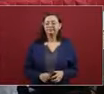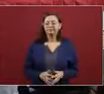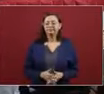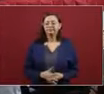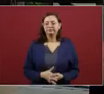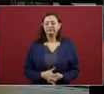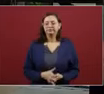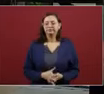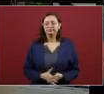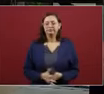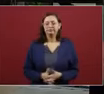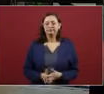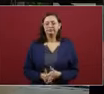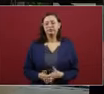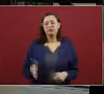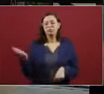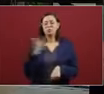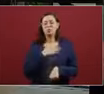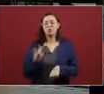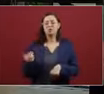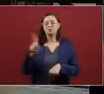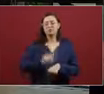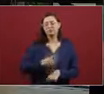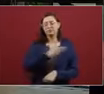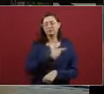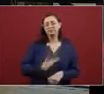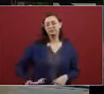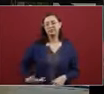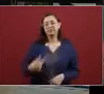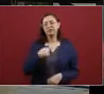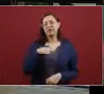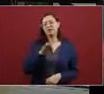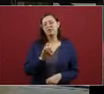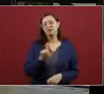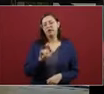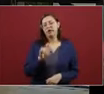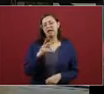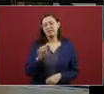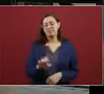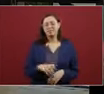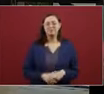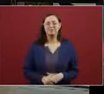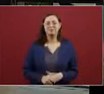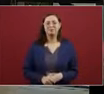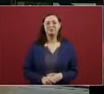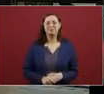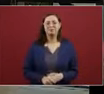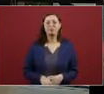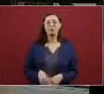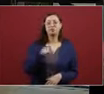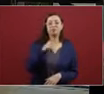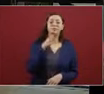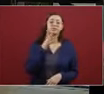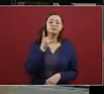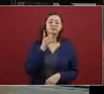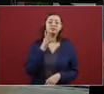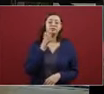Buenos días, señor presidente. Felipe Fierro, de tiempo.com.mx. Recientemente usted envió una reforma al Poder Legislativo